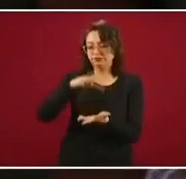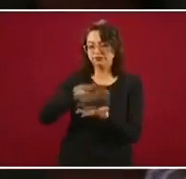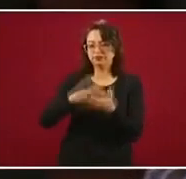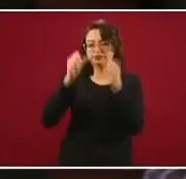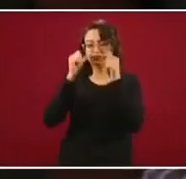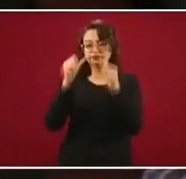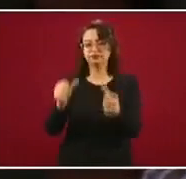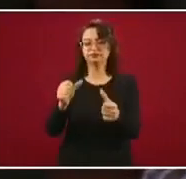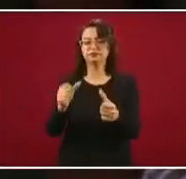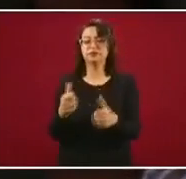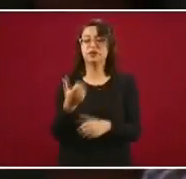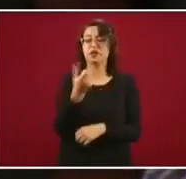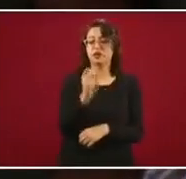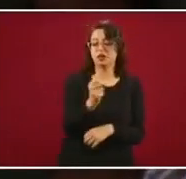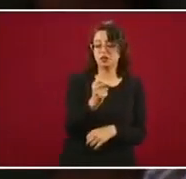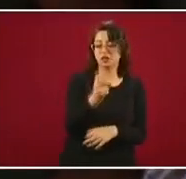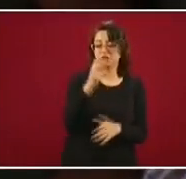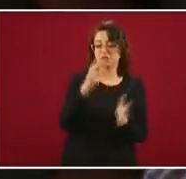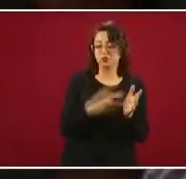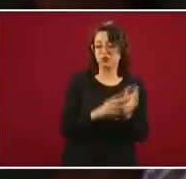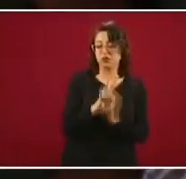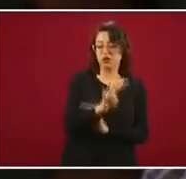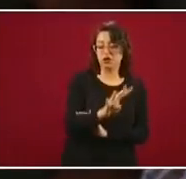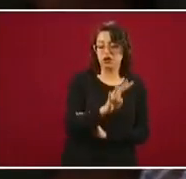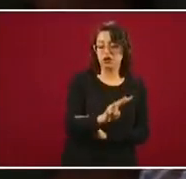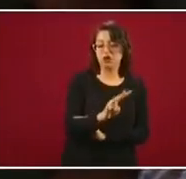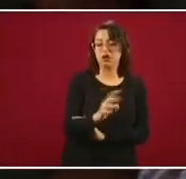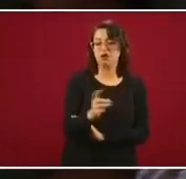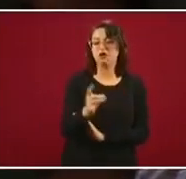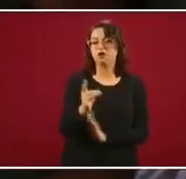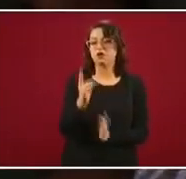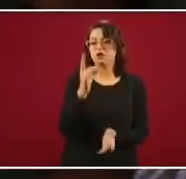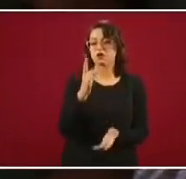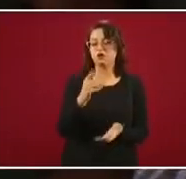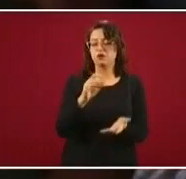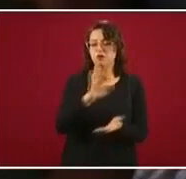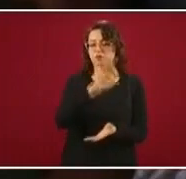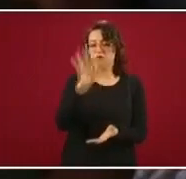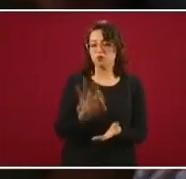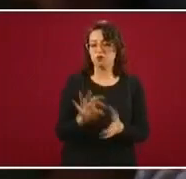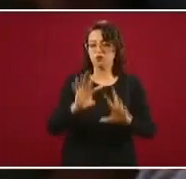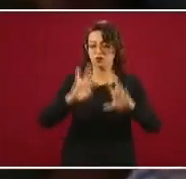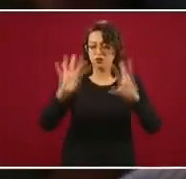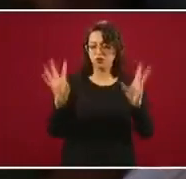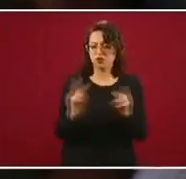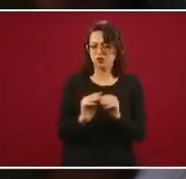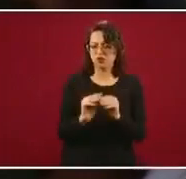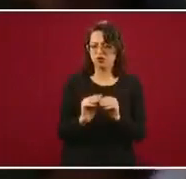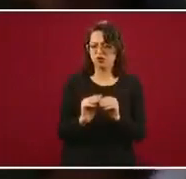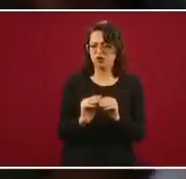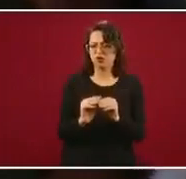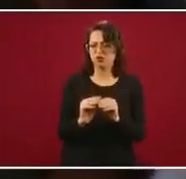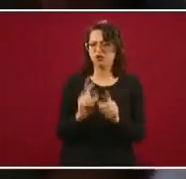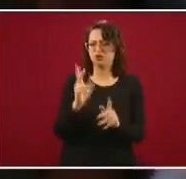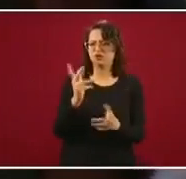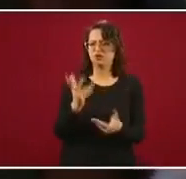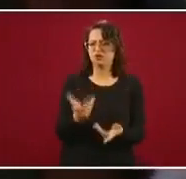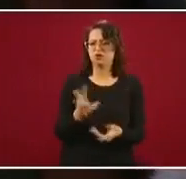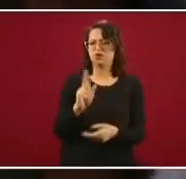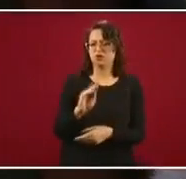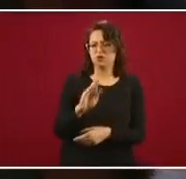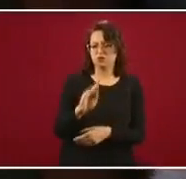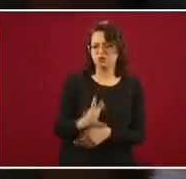más del septiembre de 2019, el porcentaje de recetas surtidos del total parcialmente fue